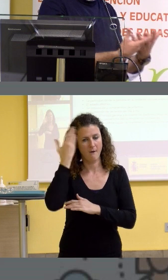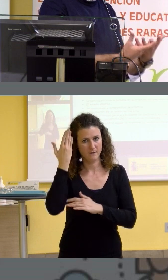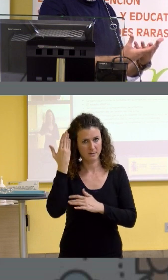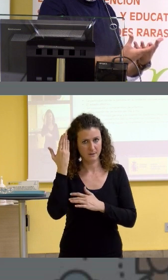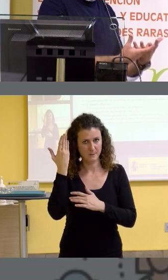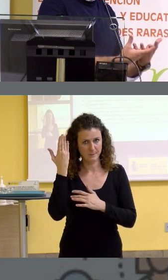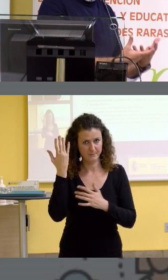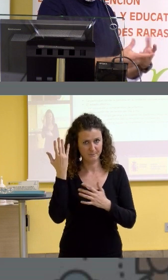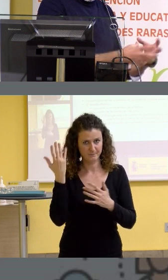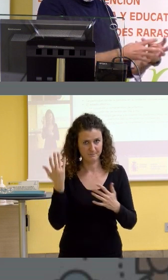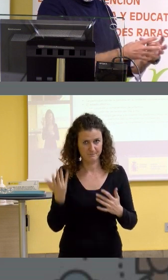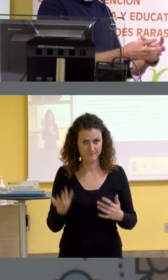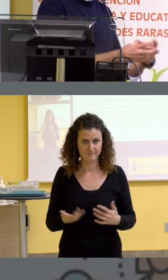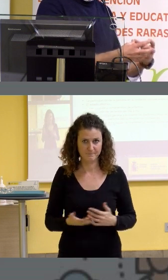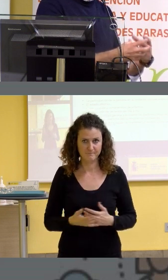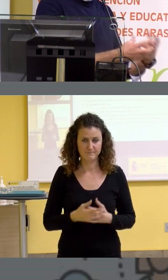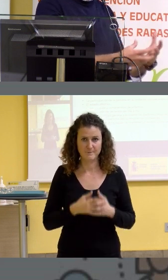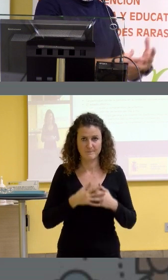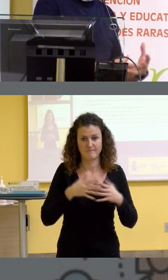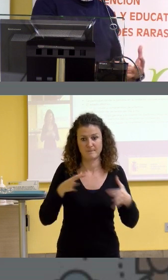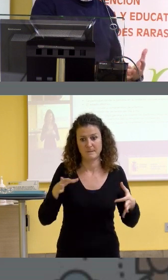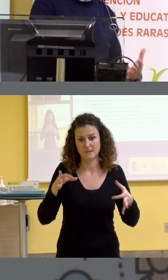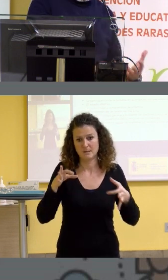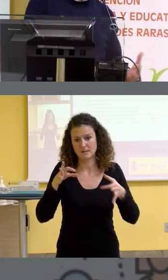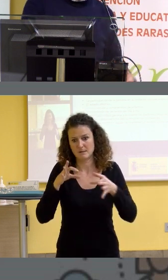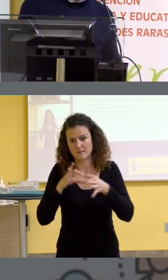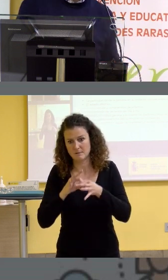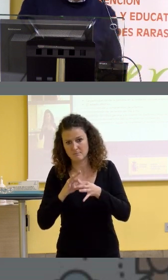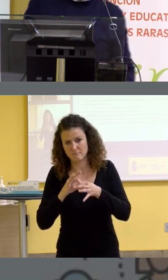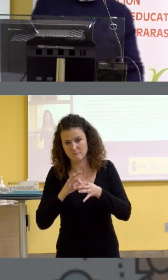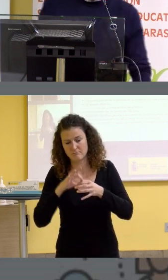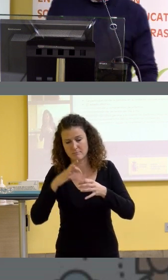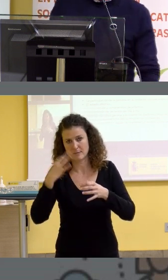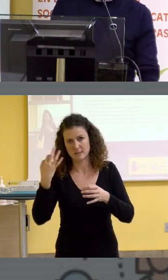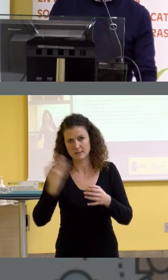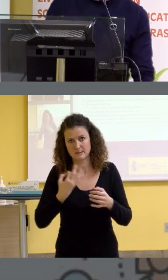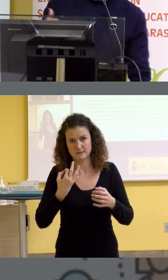acorde a lo que la filogenética determinó en su momento que tenía que ser.